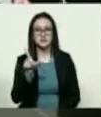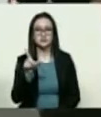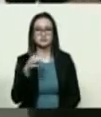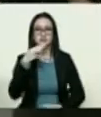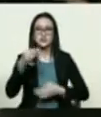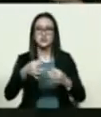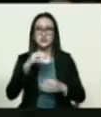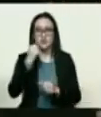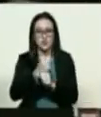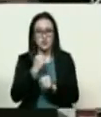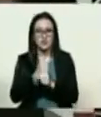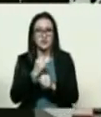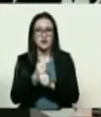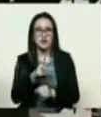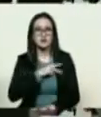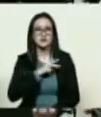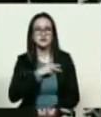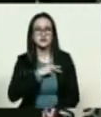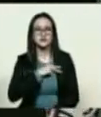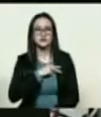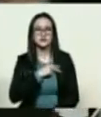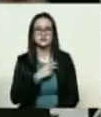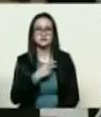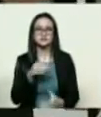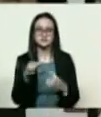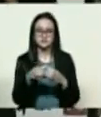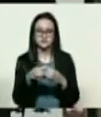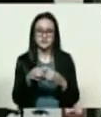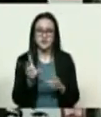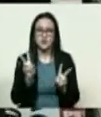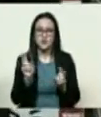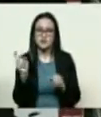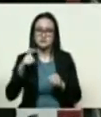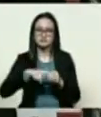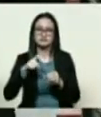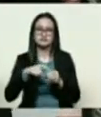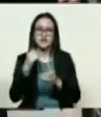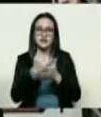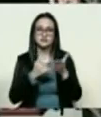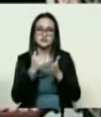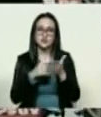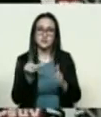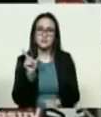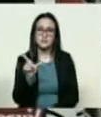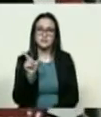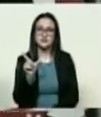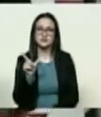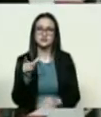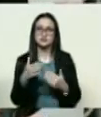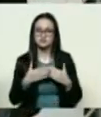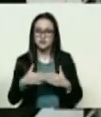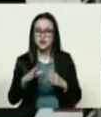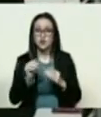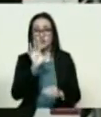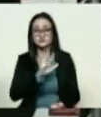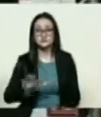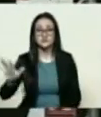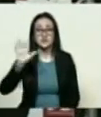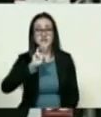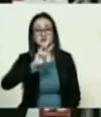de esta jornada de carnetización que se estará realizando para la militancia y nuevos integrantes del PSUV, que se estará realizando en todos los estados del país, en